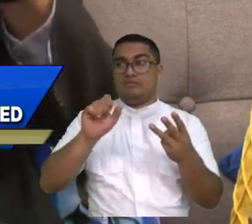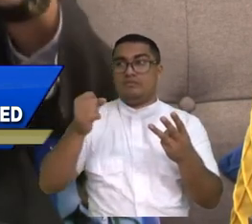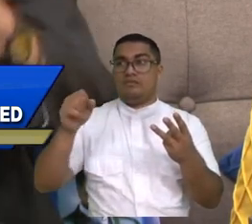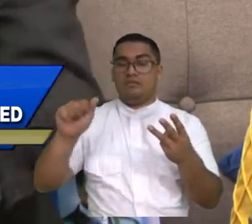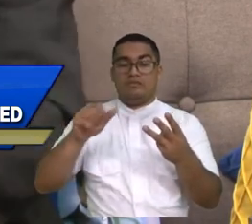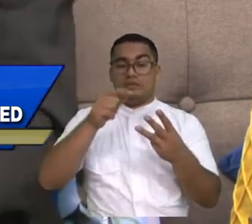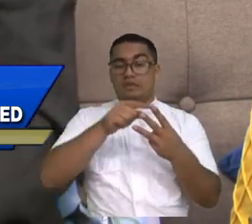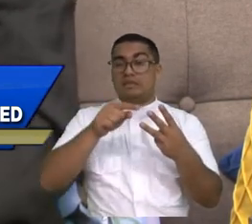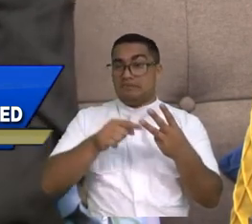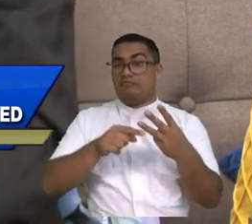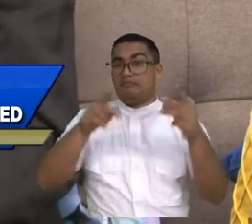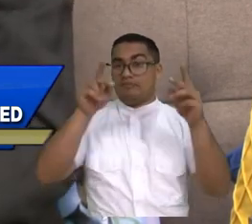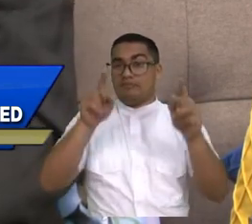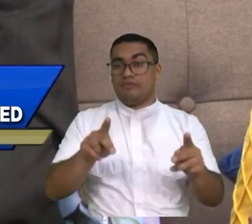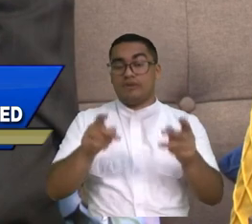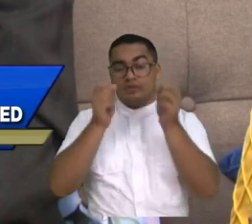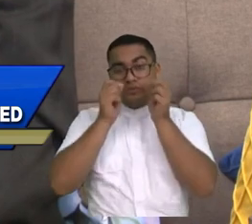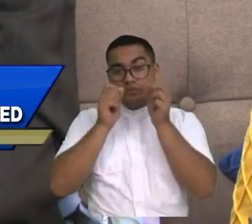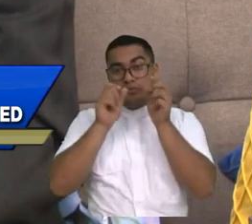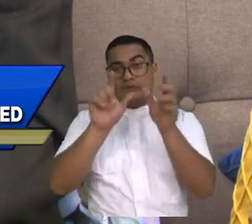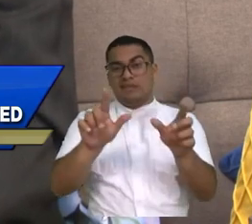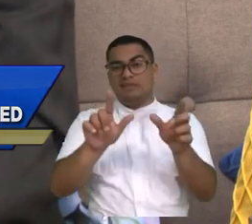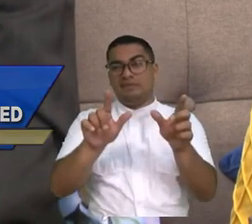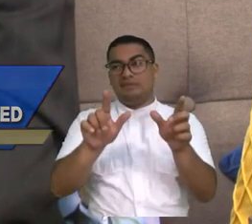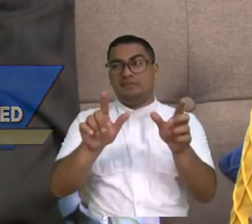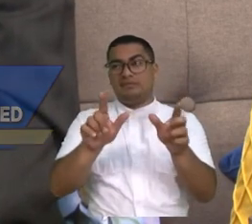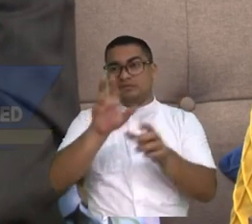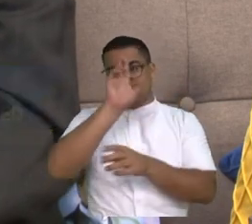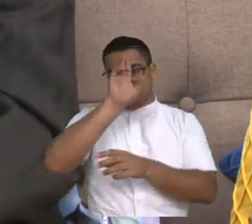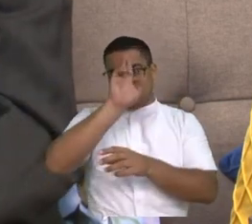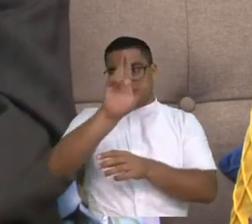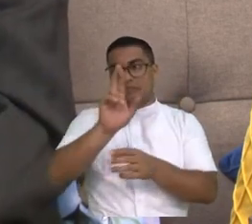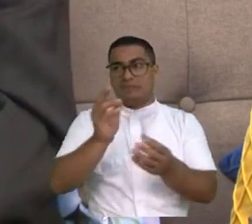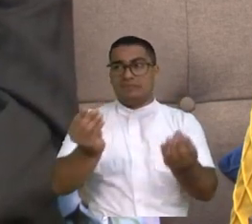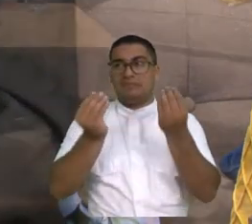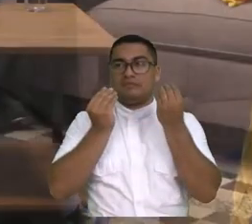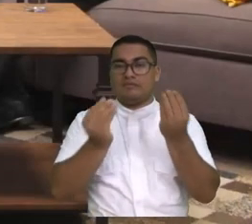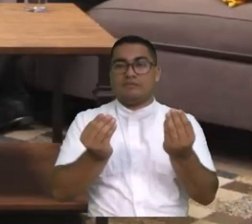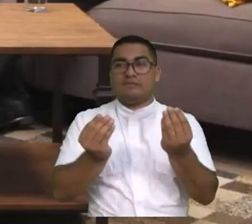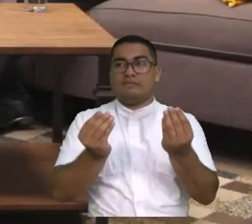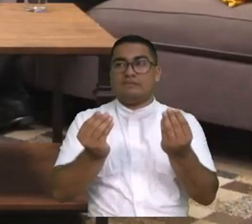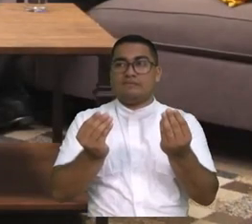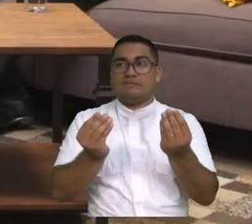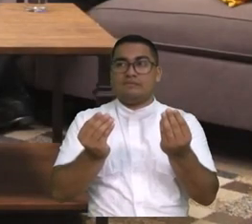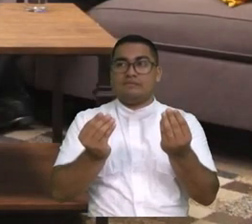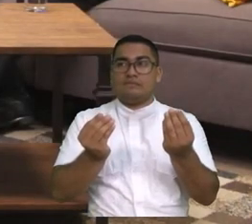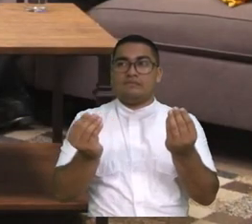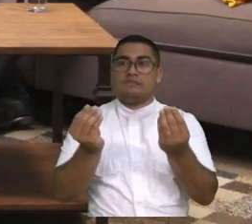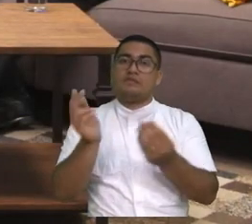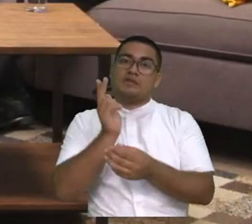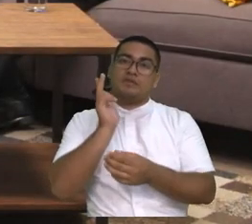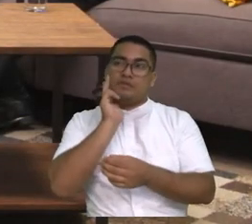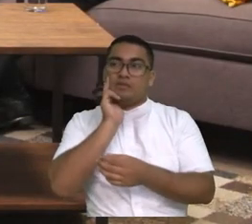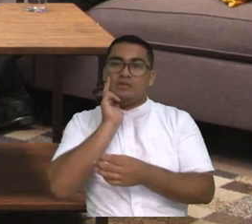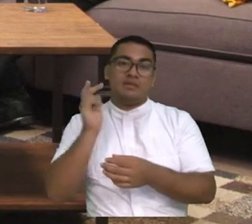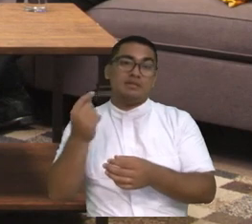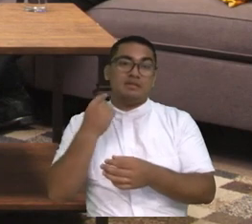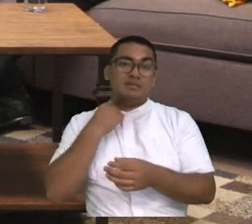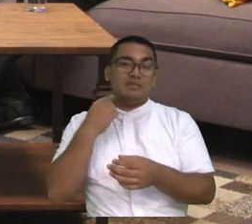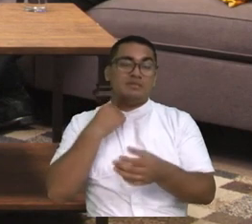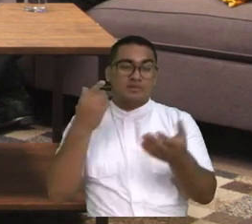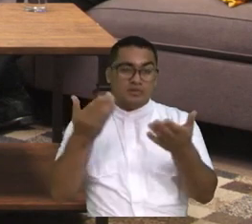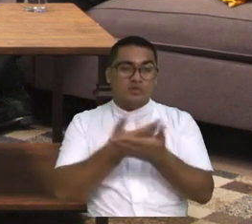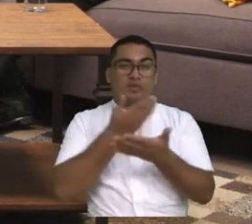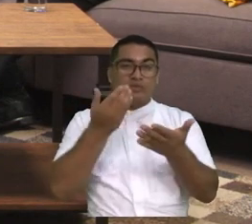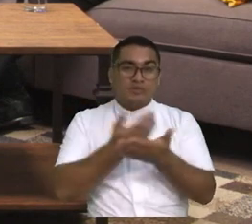las miramos con gran admiración, con gran respeto, porque como dijo usted hace poco, de Darío siempre vamos a descubrir algo nuevo, porque